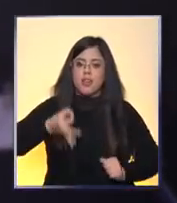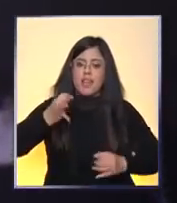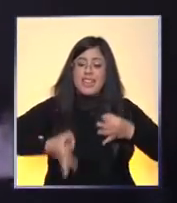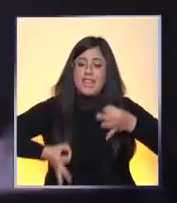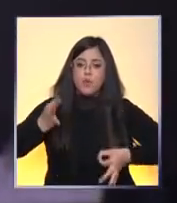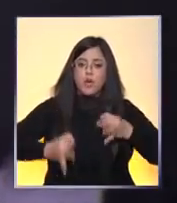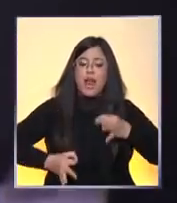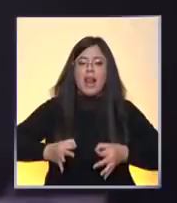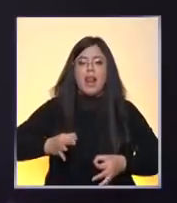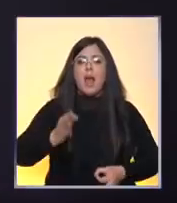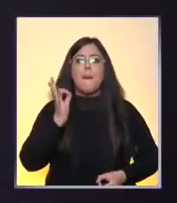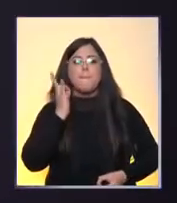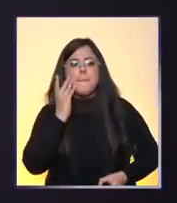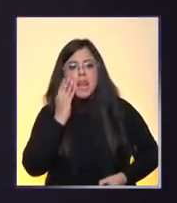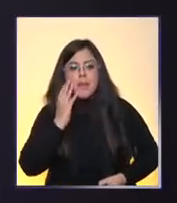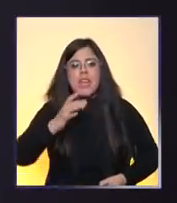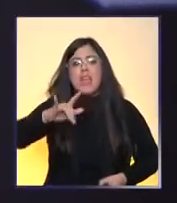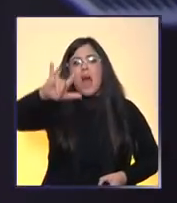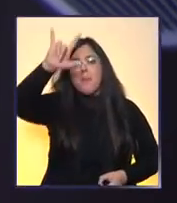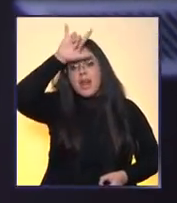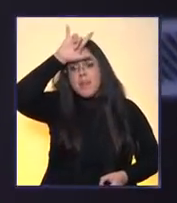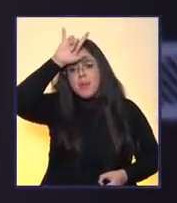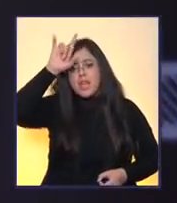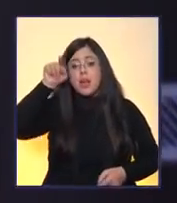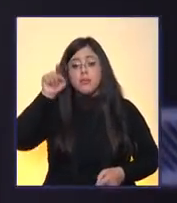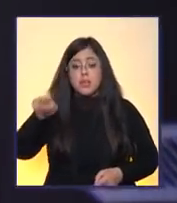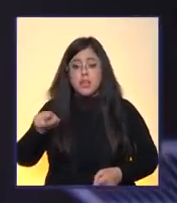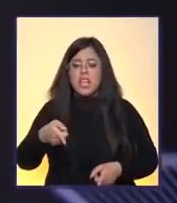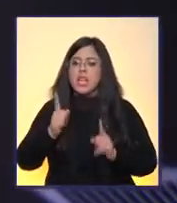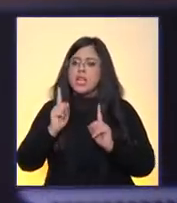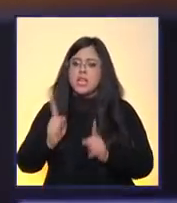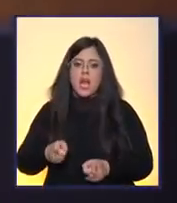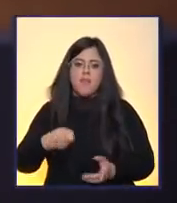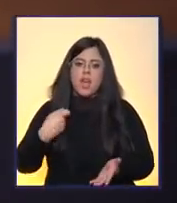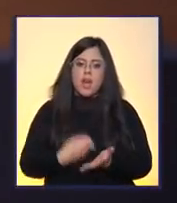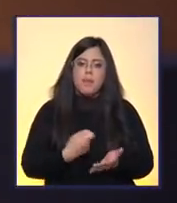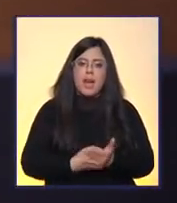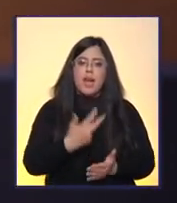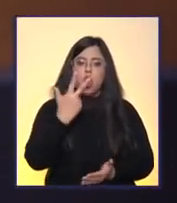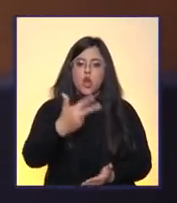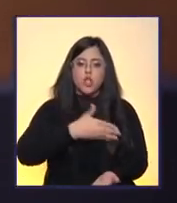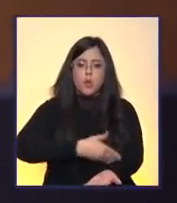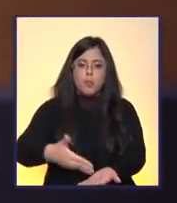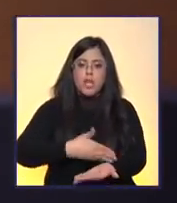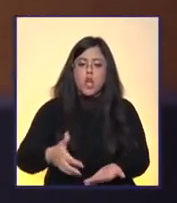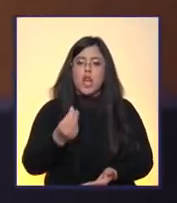Por sus actos, deberá pagar 8 millones de pesos a cada víctima.